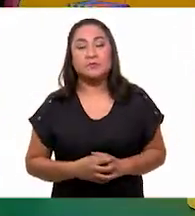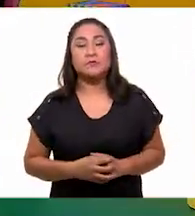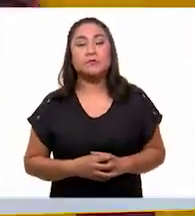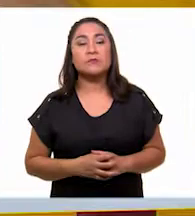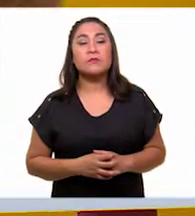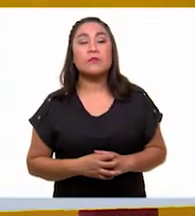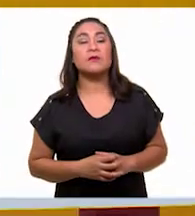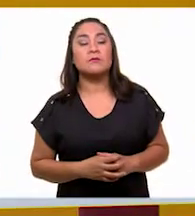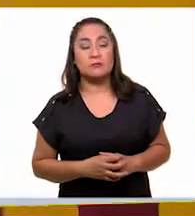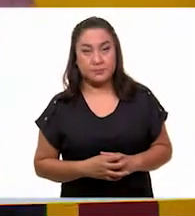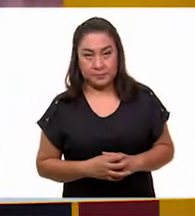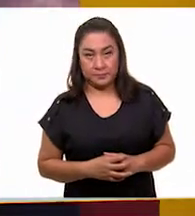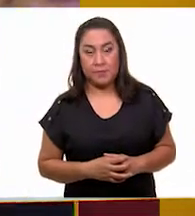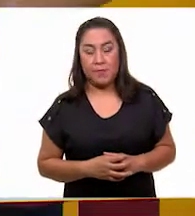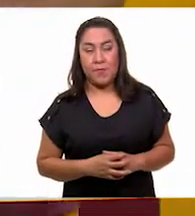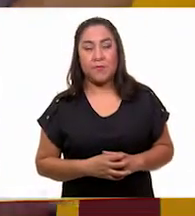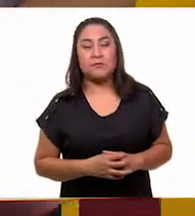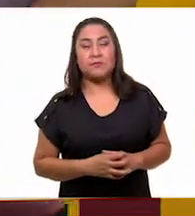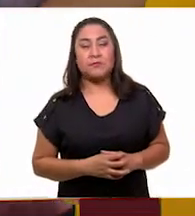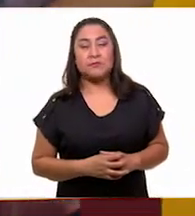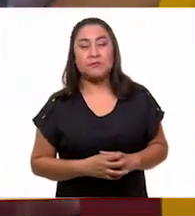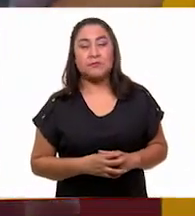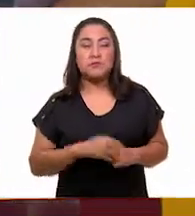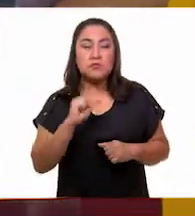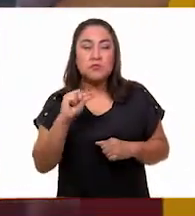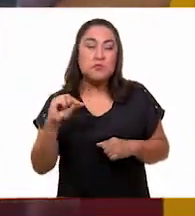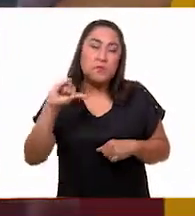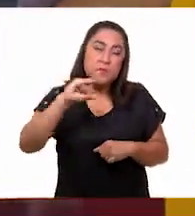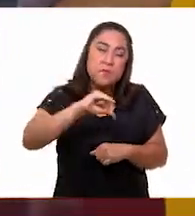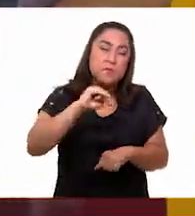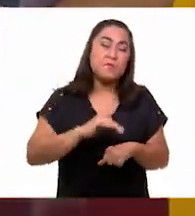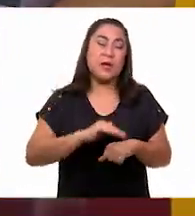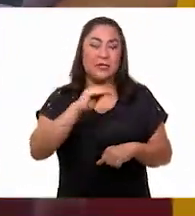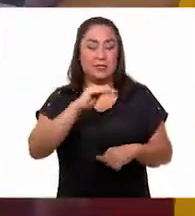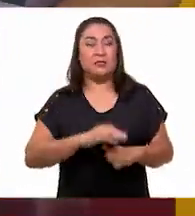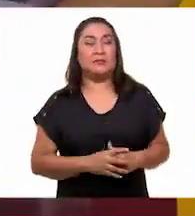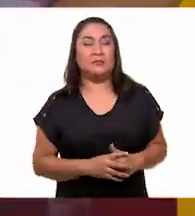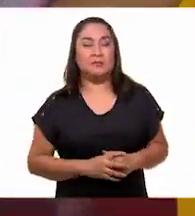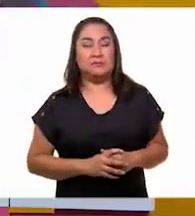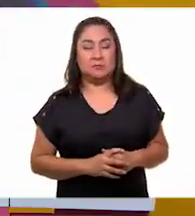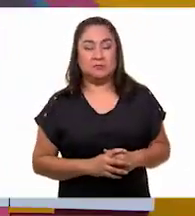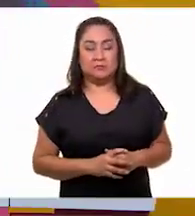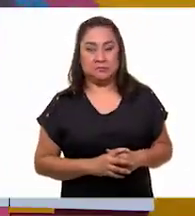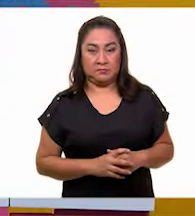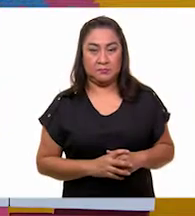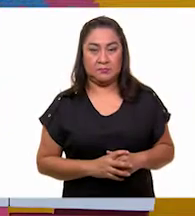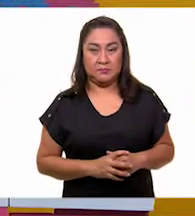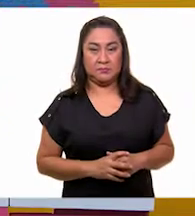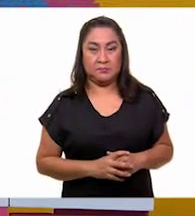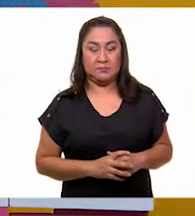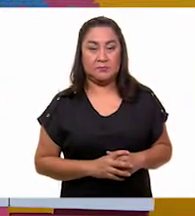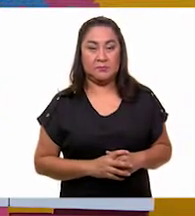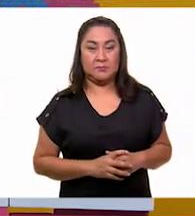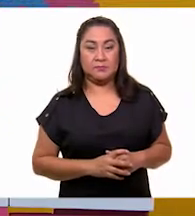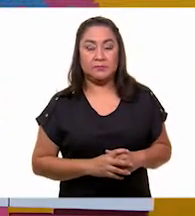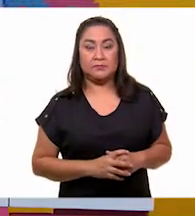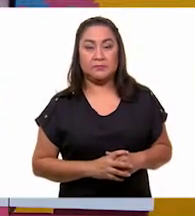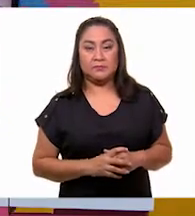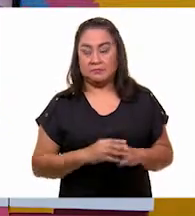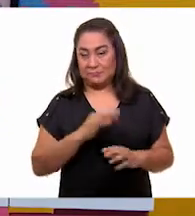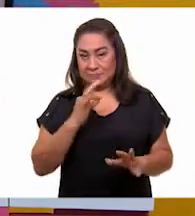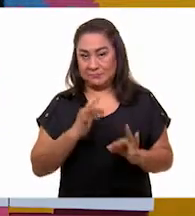están a la misma altura? Sí, creo que sí. Creo que le falta un poquito más. No, creo que ahí está bien. Ahora.